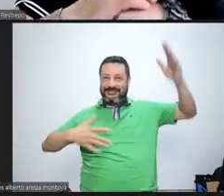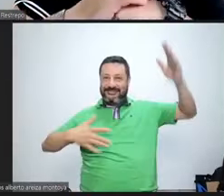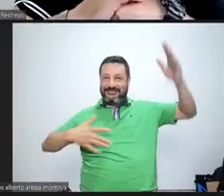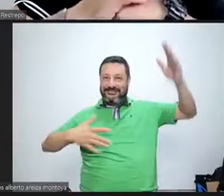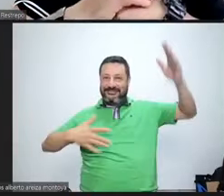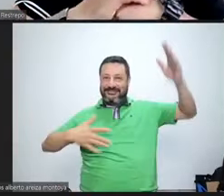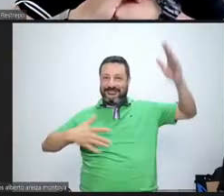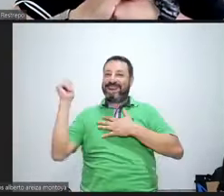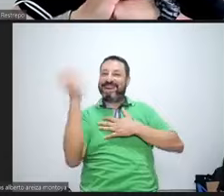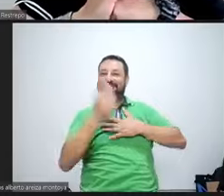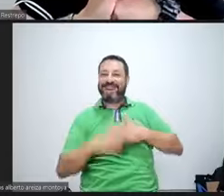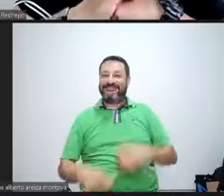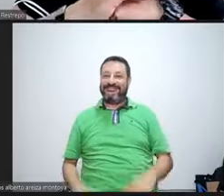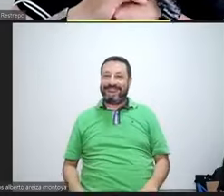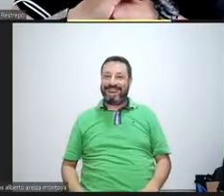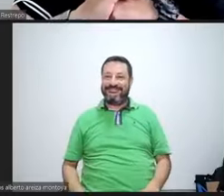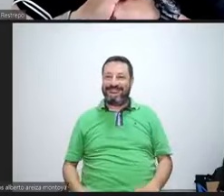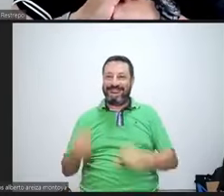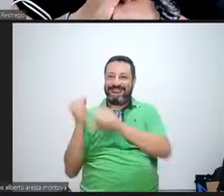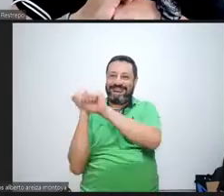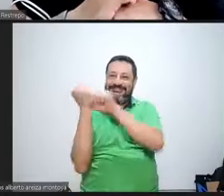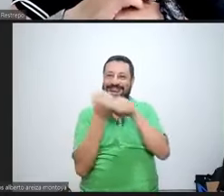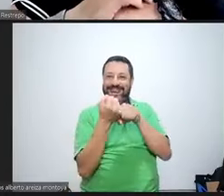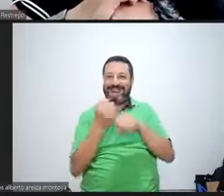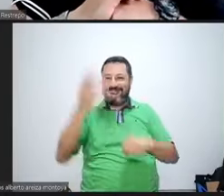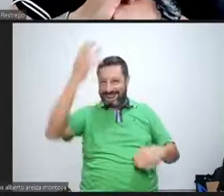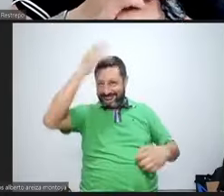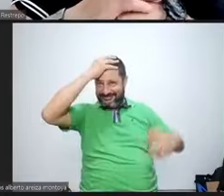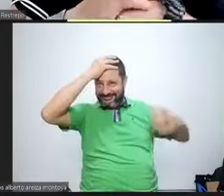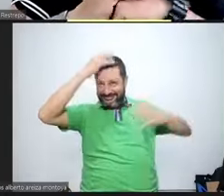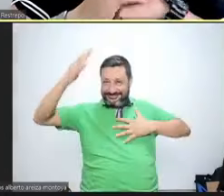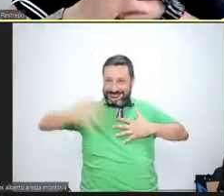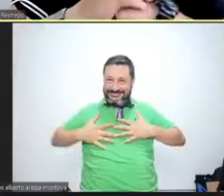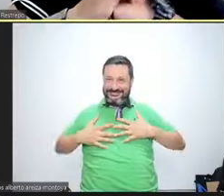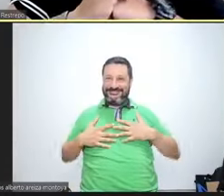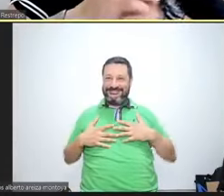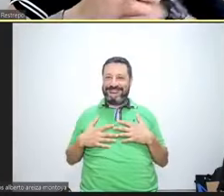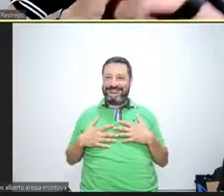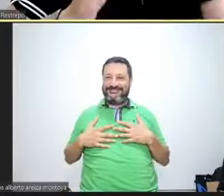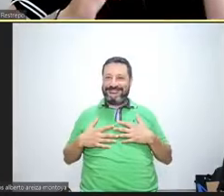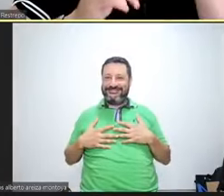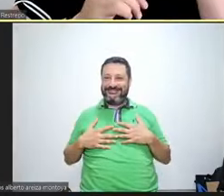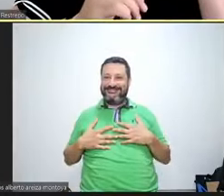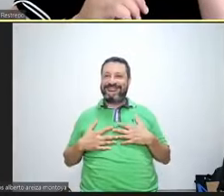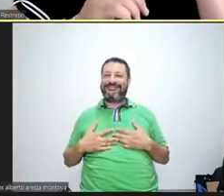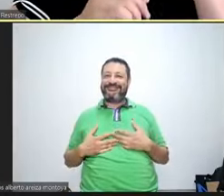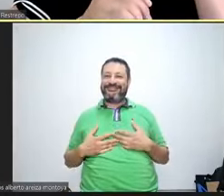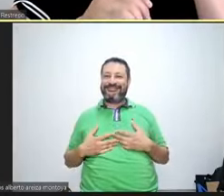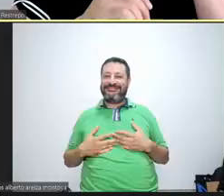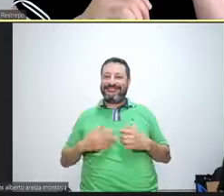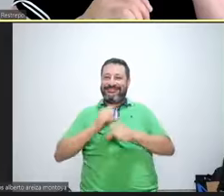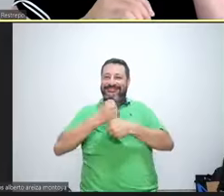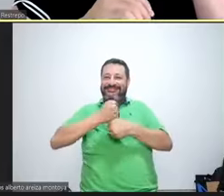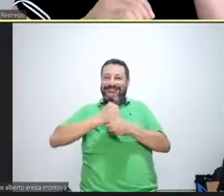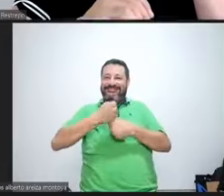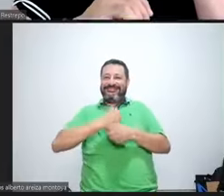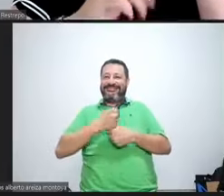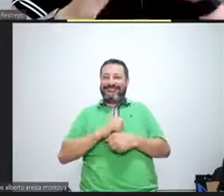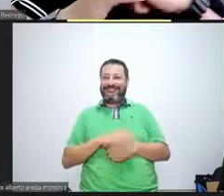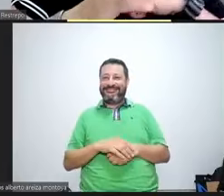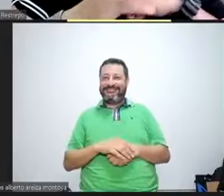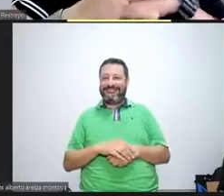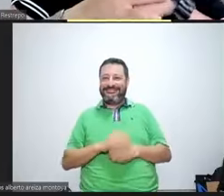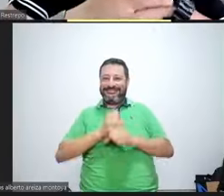Yo que vivo con un beisbolista. Ah, pues. Claro, vive con un beisbolista. Y el amigo